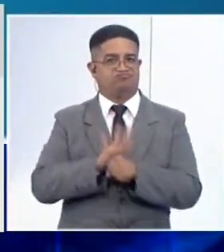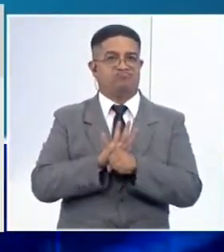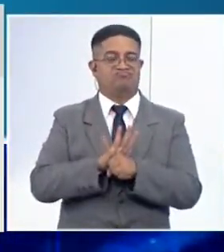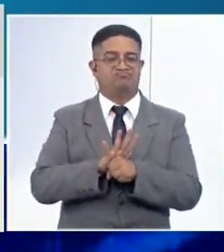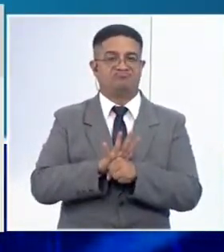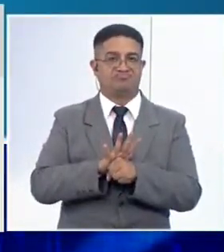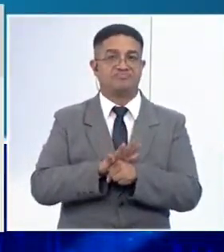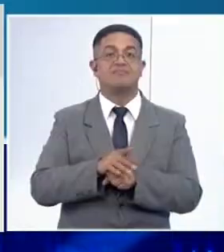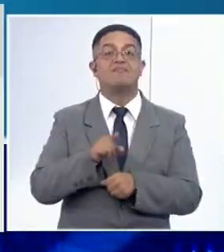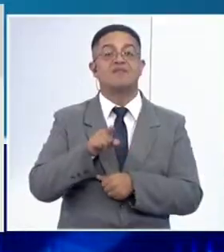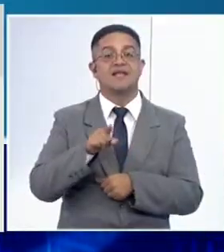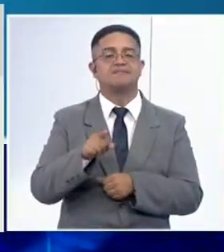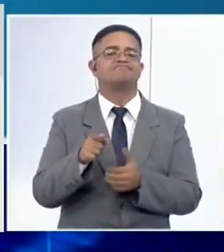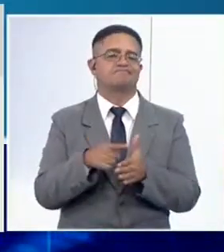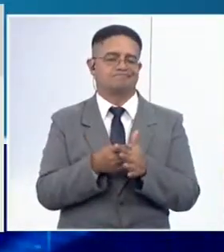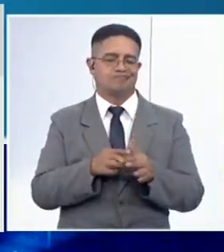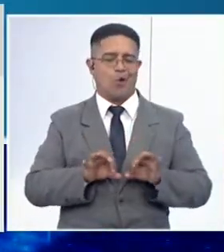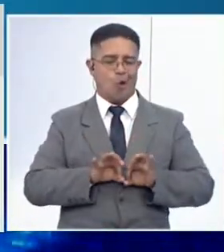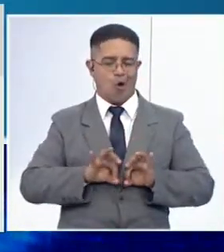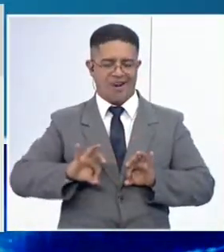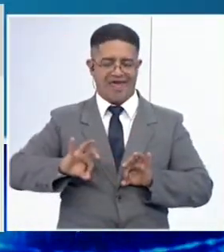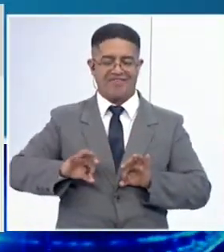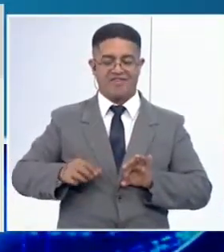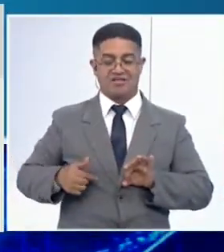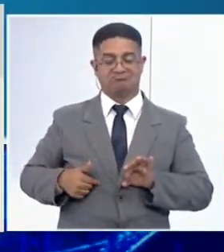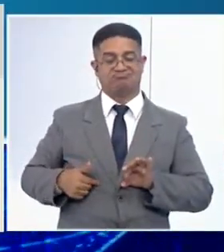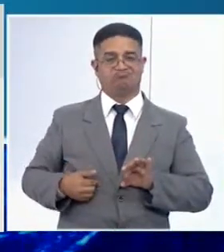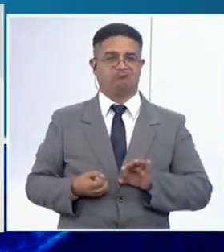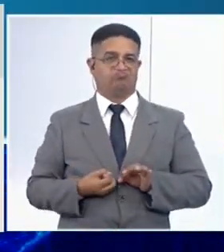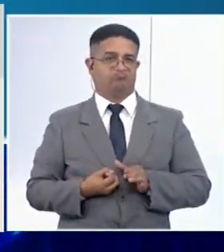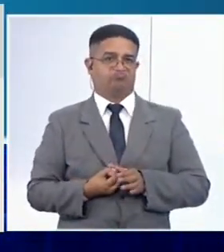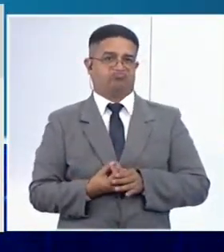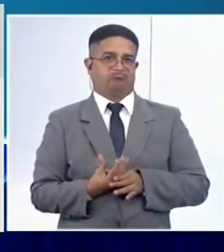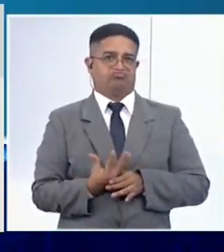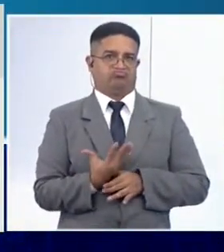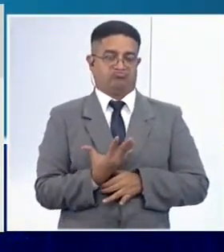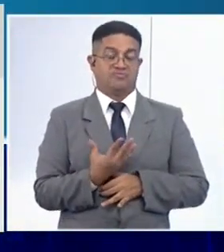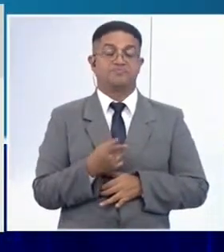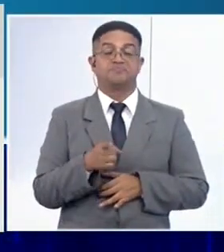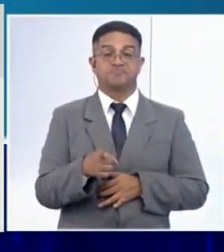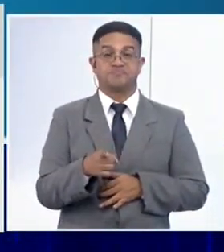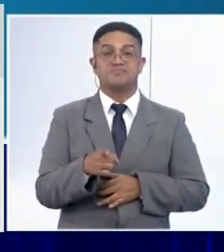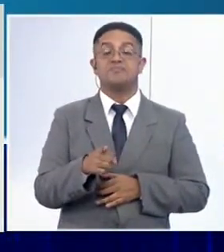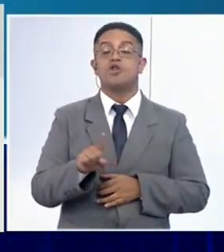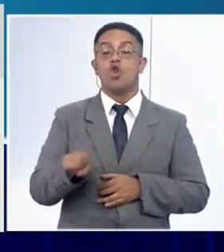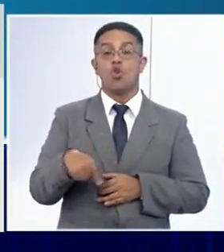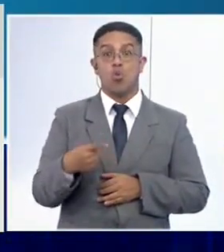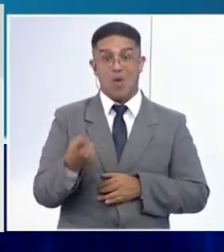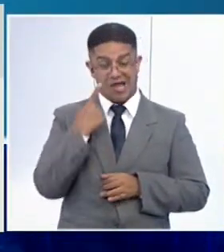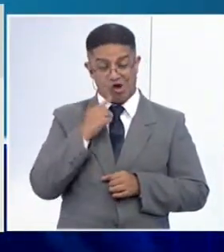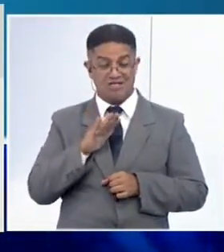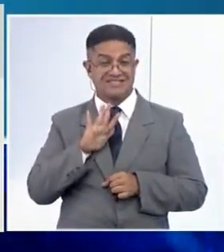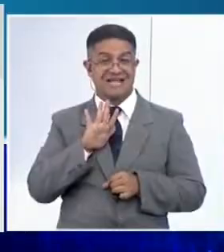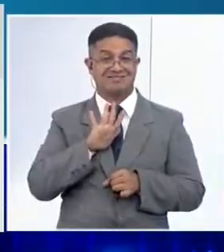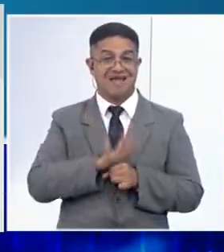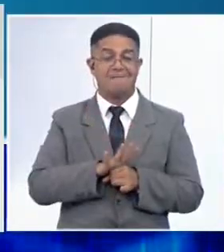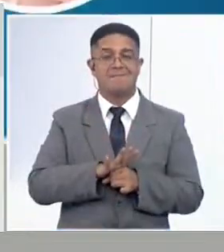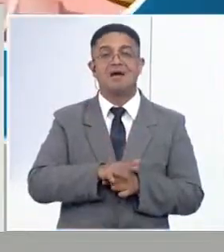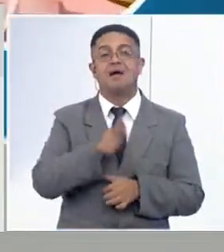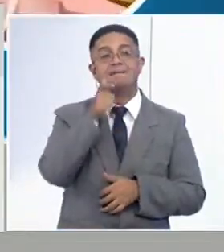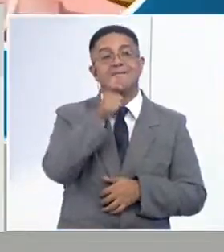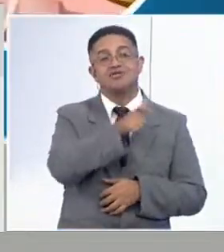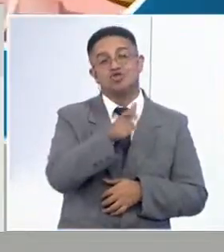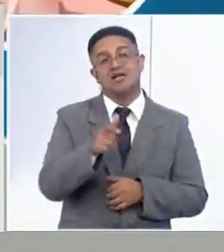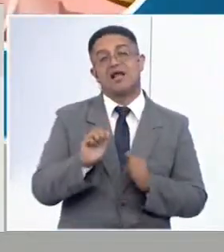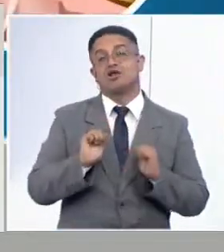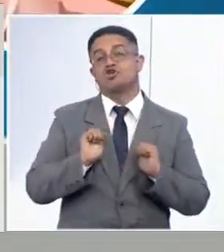lo que básicamente es un trayecto de la vía biliar extrahepática. Entonces, una vez que esto se instaura, acá viene el paciente y presenta un síndrome